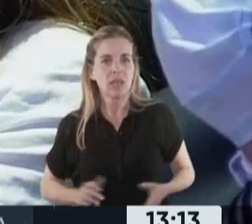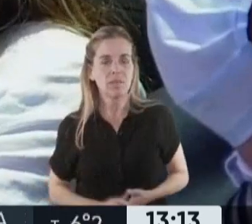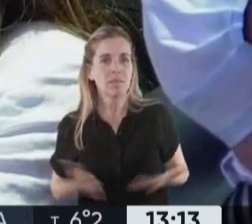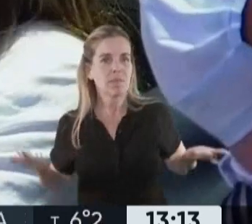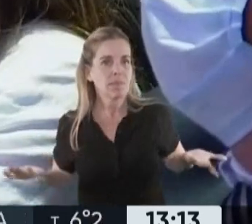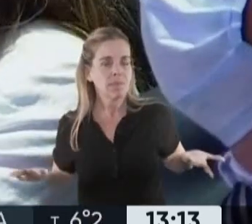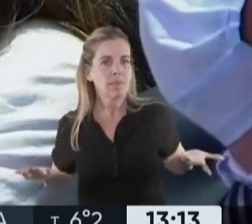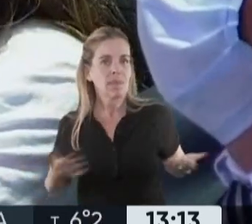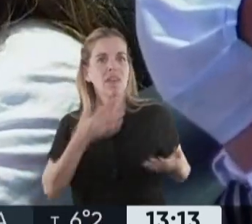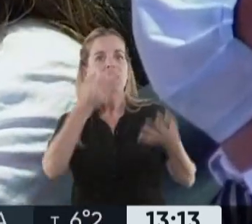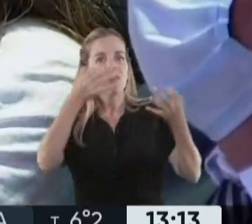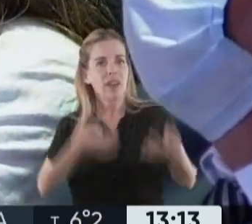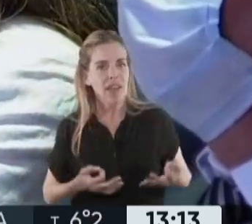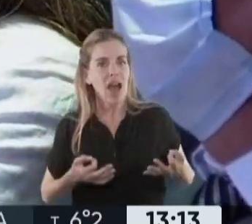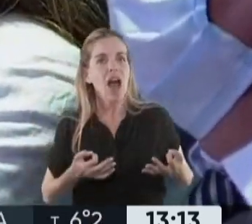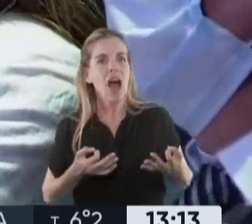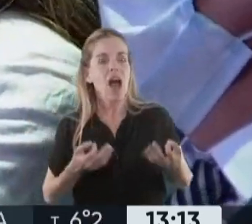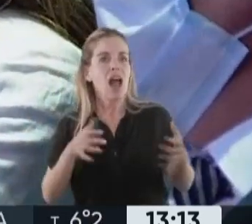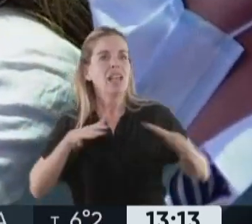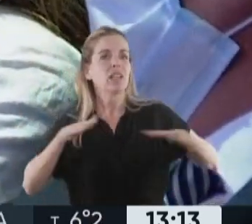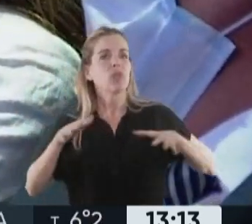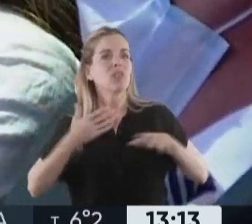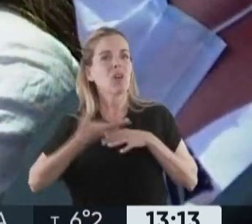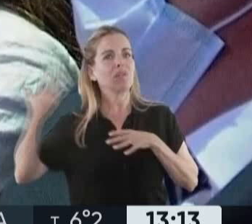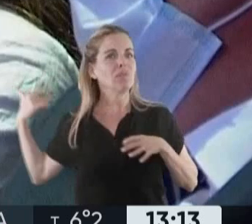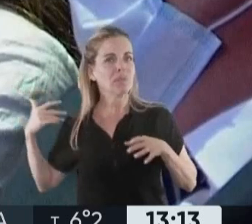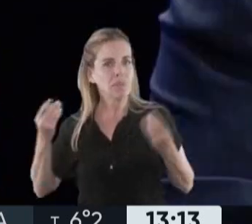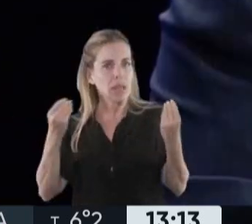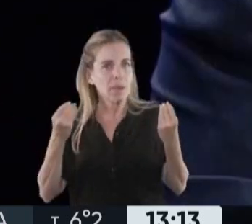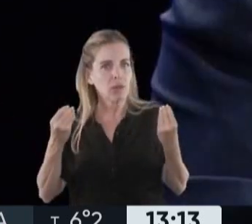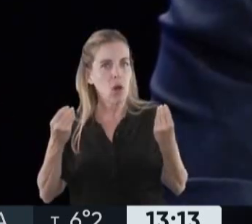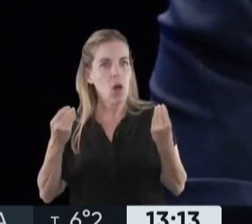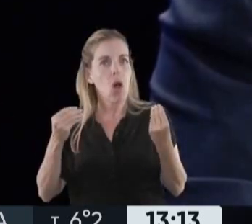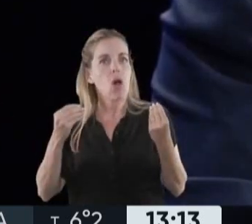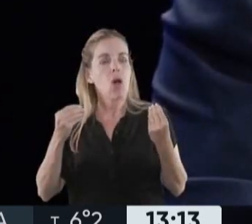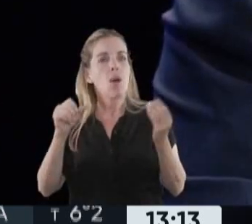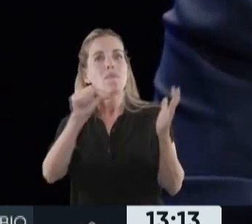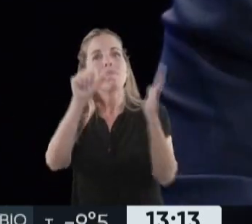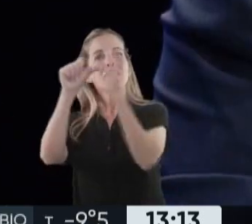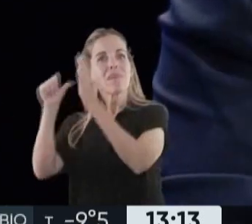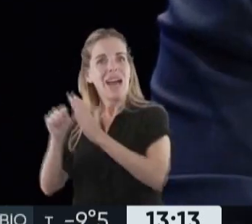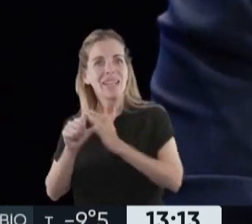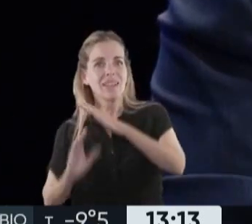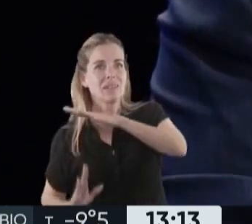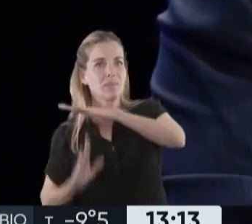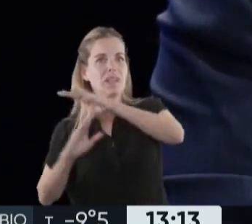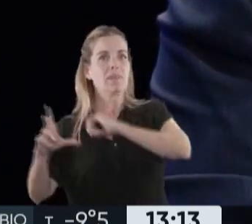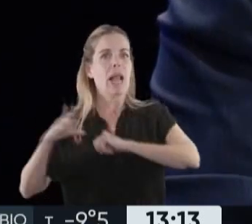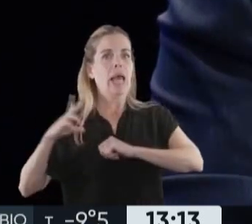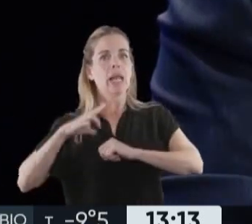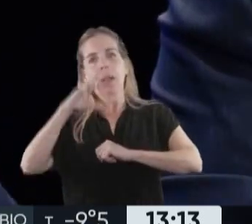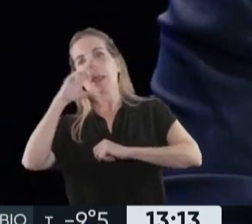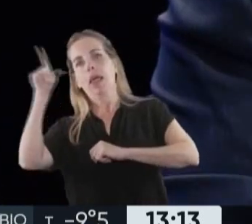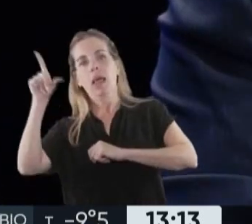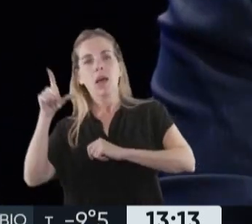Porque la verdad, lo que en ese momento ocurrió es que los países centrales se guardaron la vacuna para ellos y